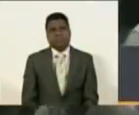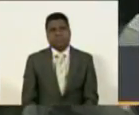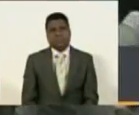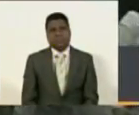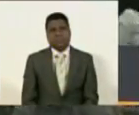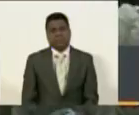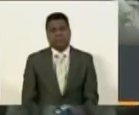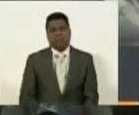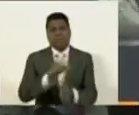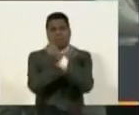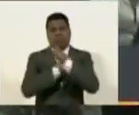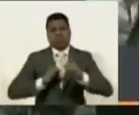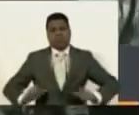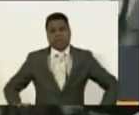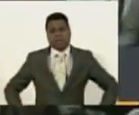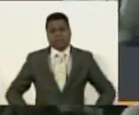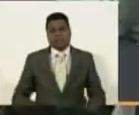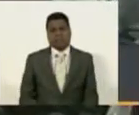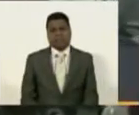Portuguesa,